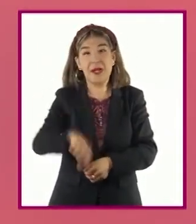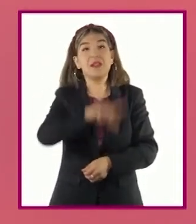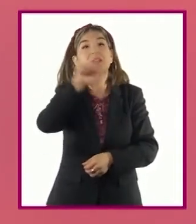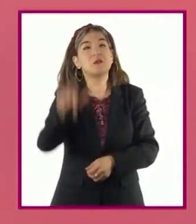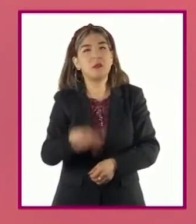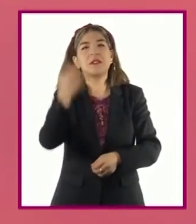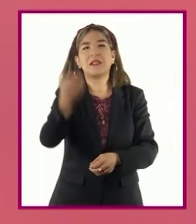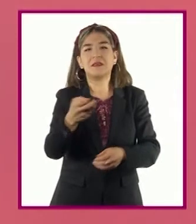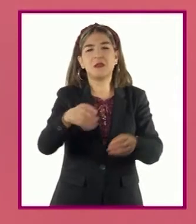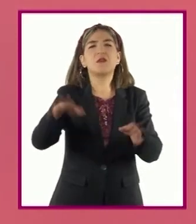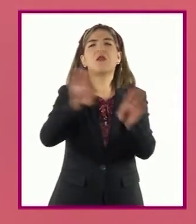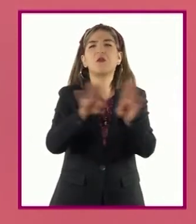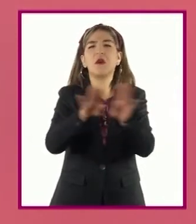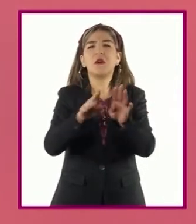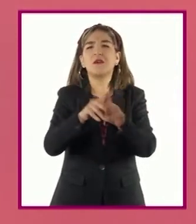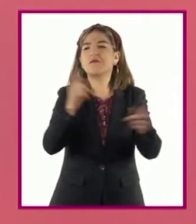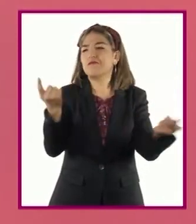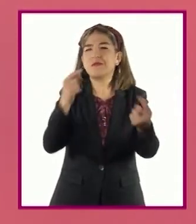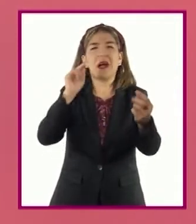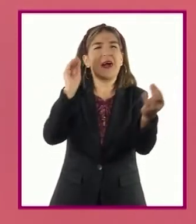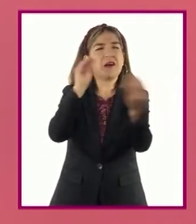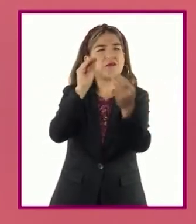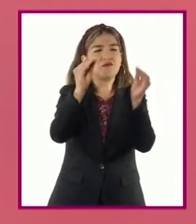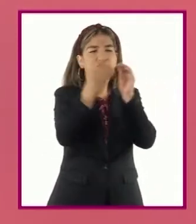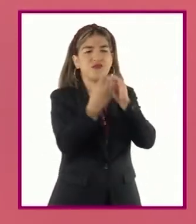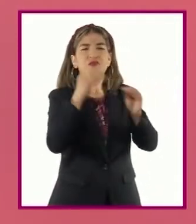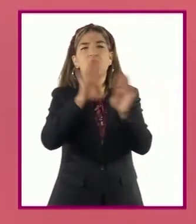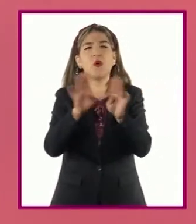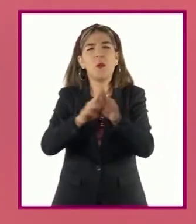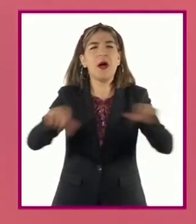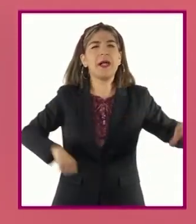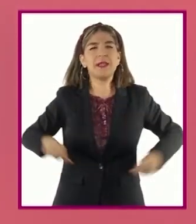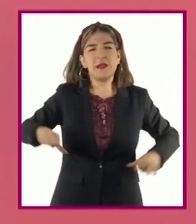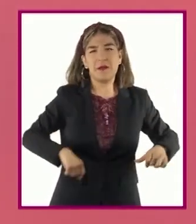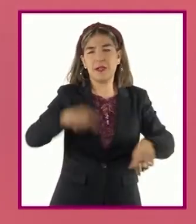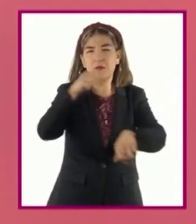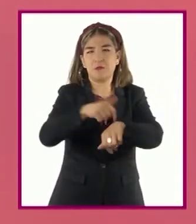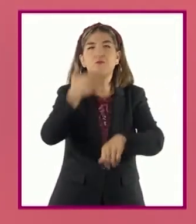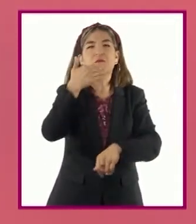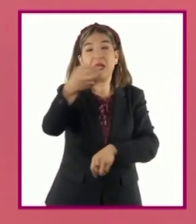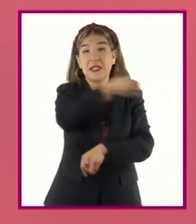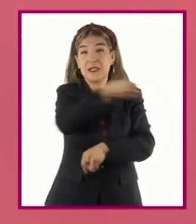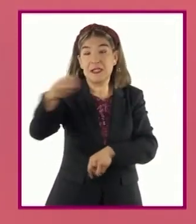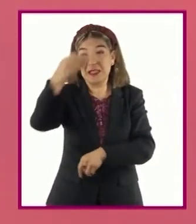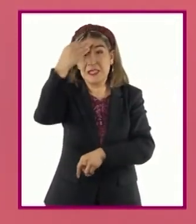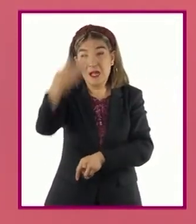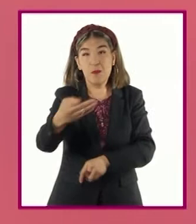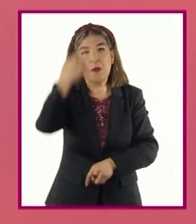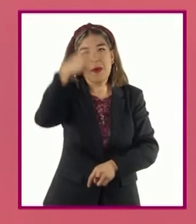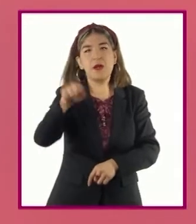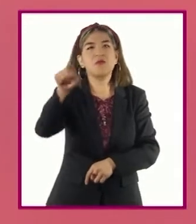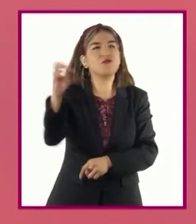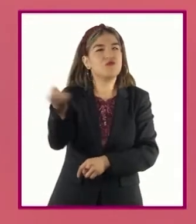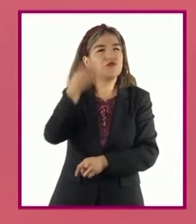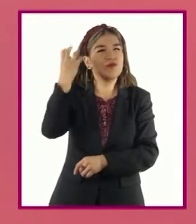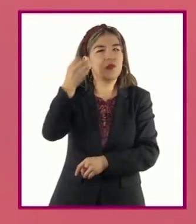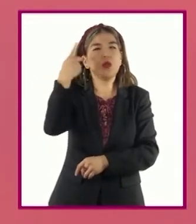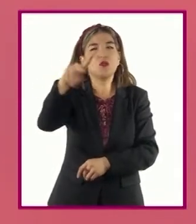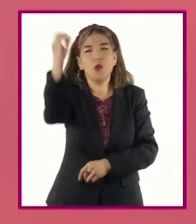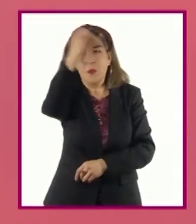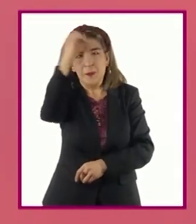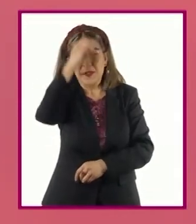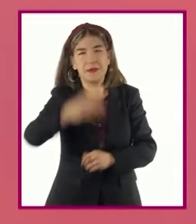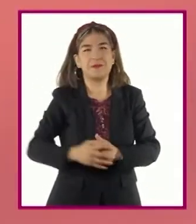las intervenciones sean pertinentes y cada cual tenga el tiempo necesario para exponer su punto